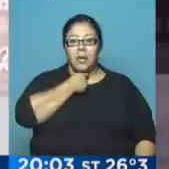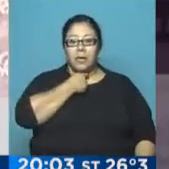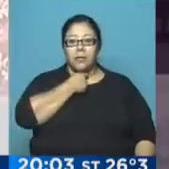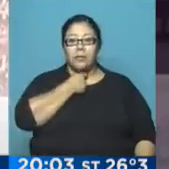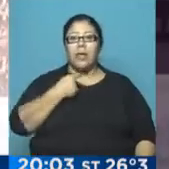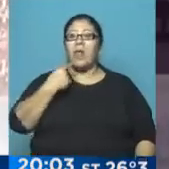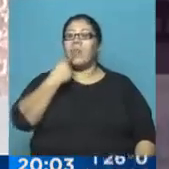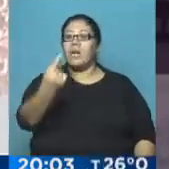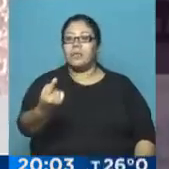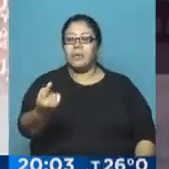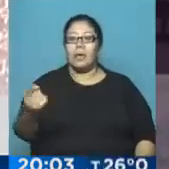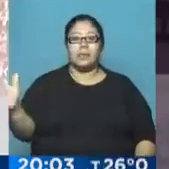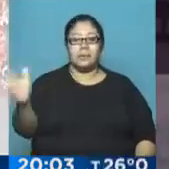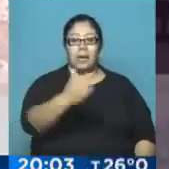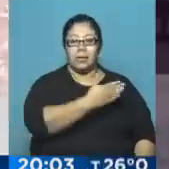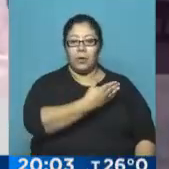Quiero decirles